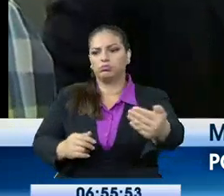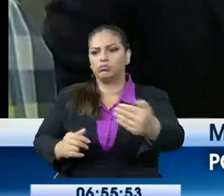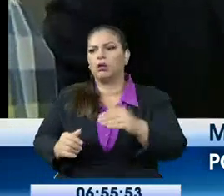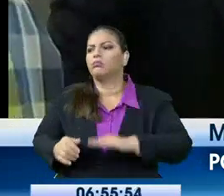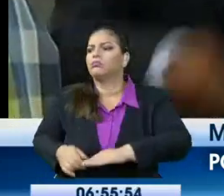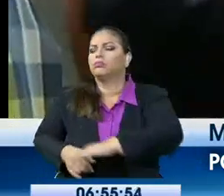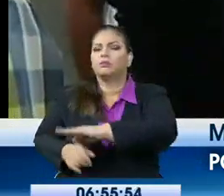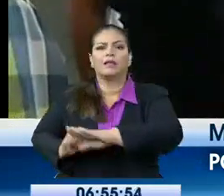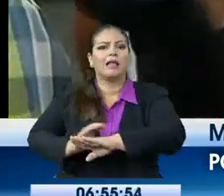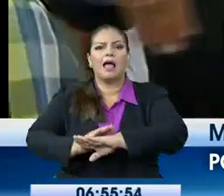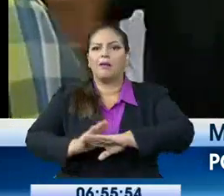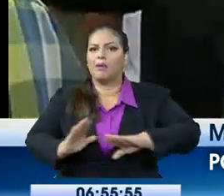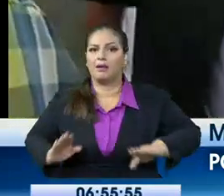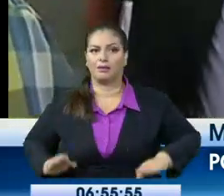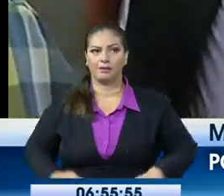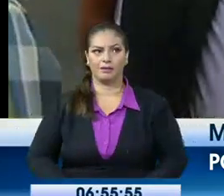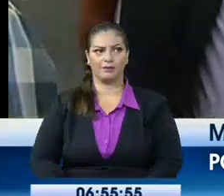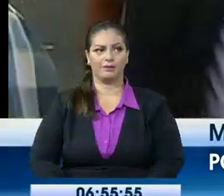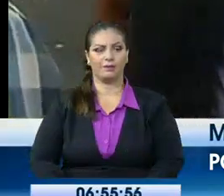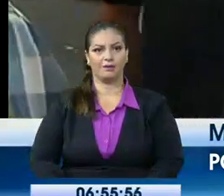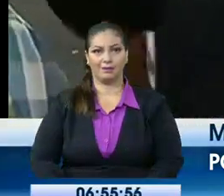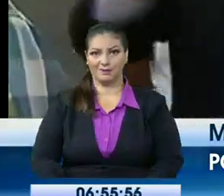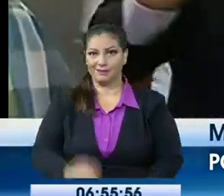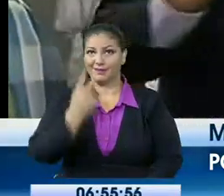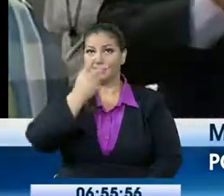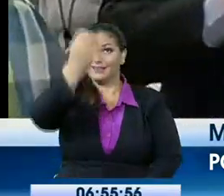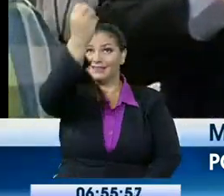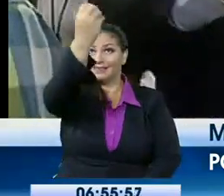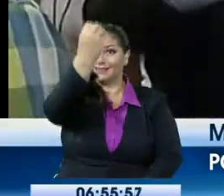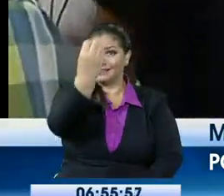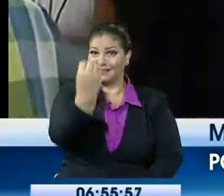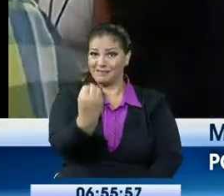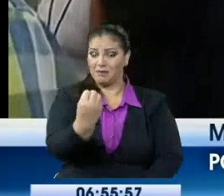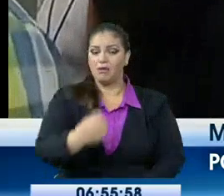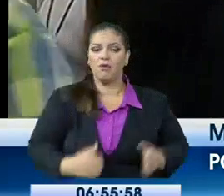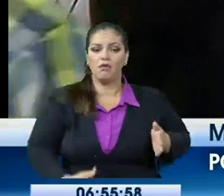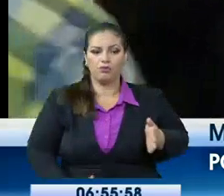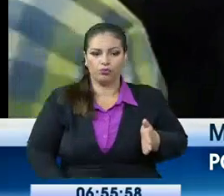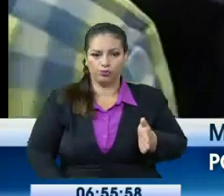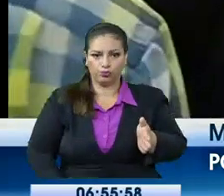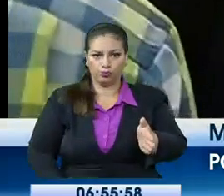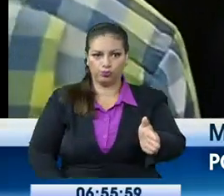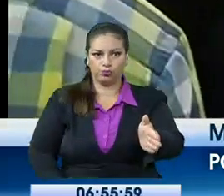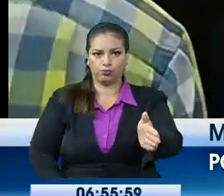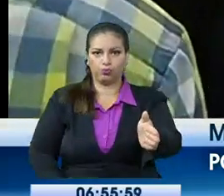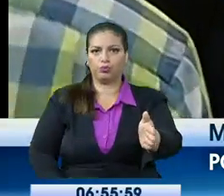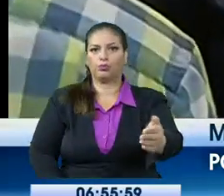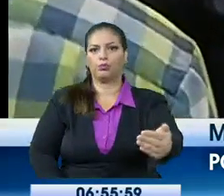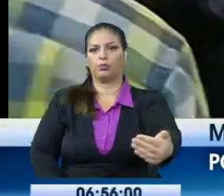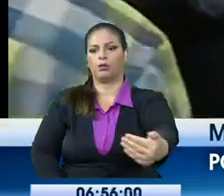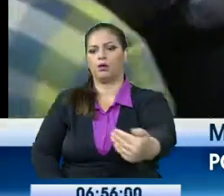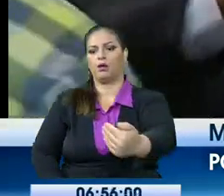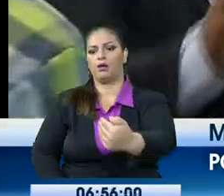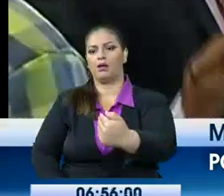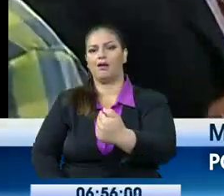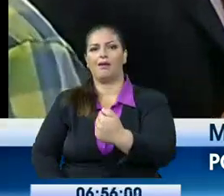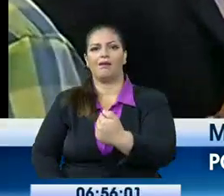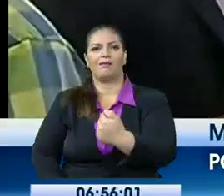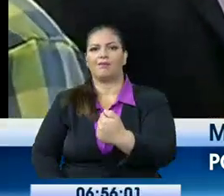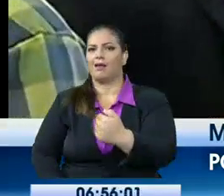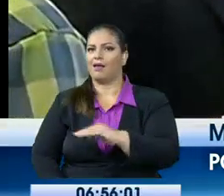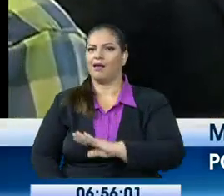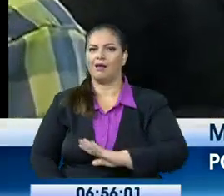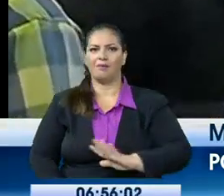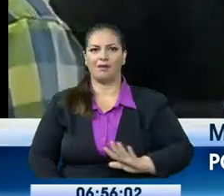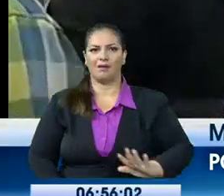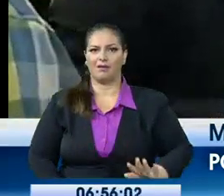semáforo, y entramos directamente a nuestra ciudadela, o sea, sin entorpecer, porque al romper esto, tenemos 4 vías. Claro, vamos